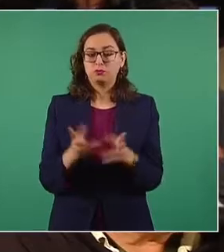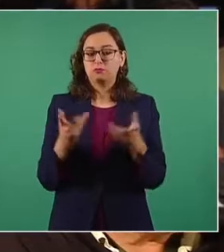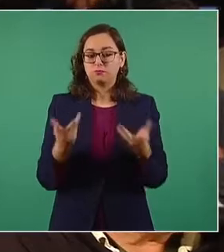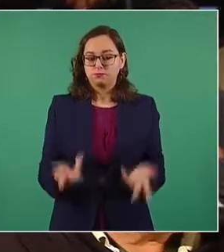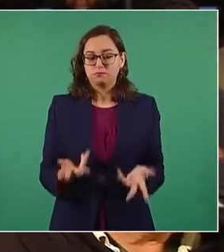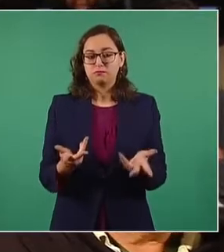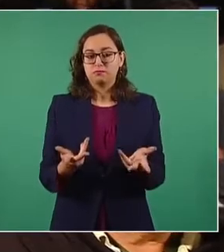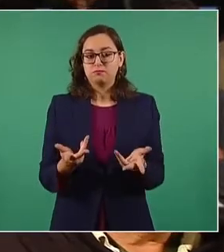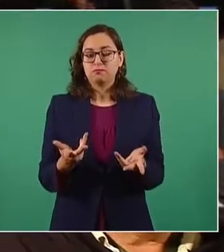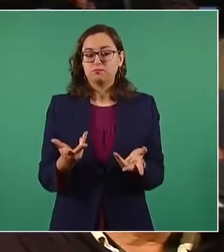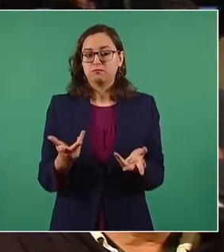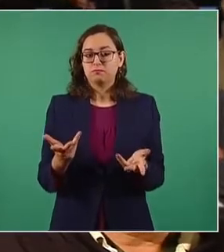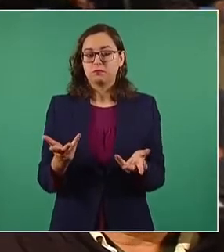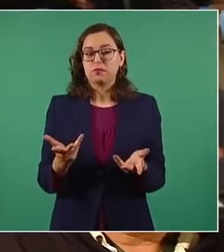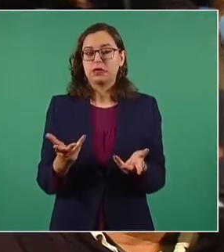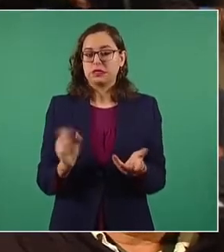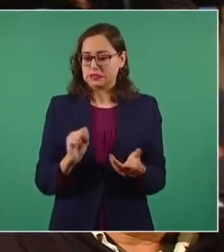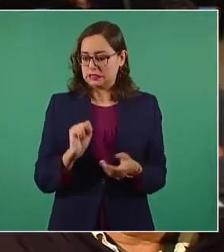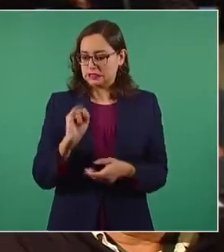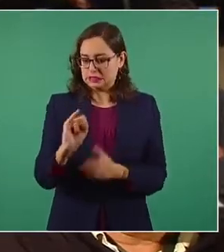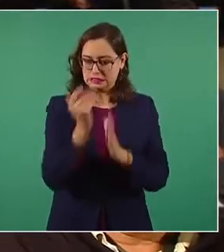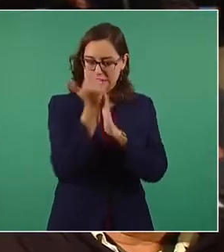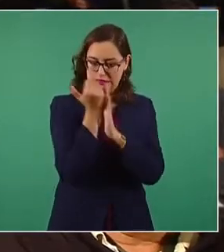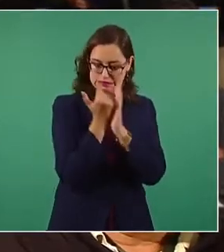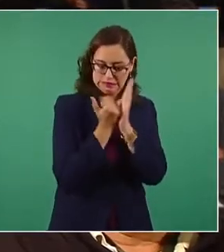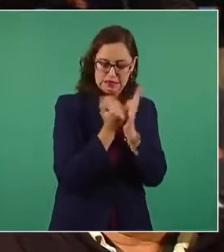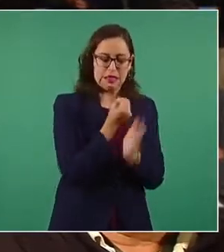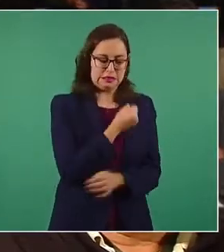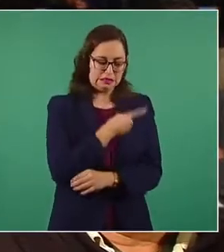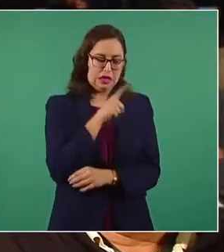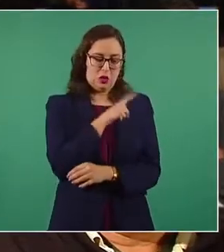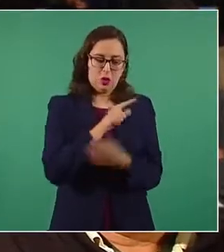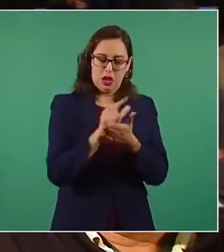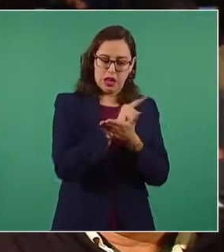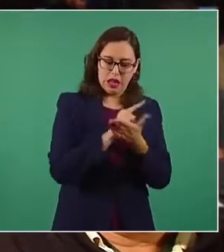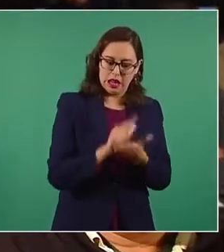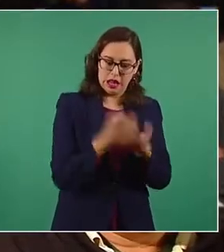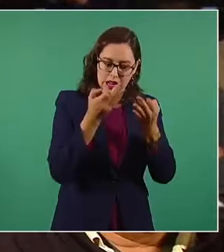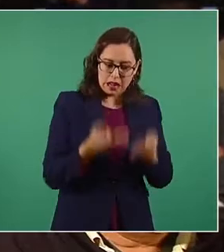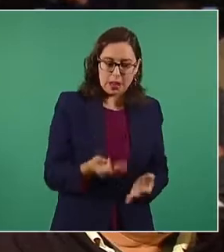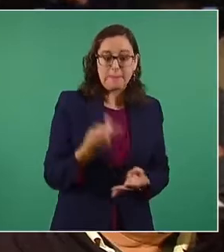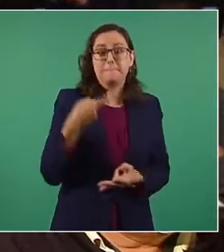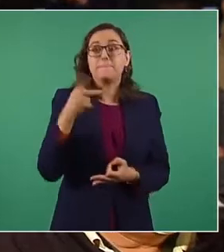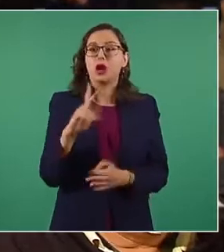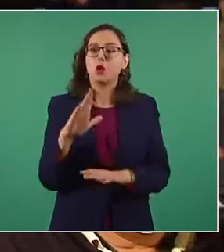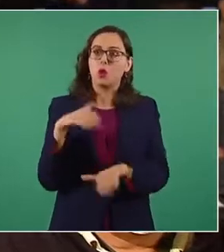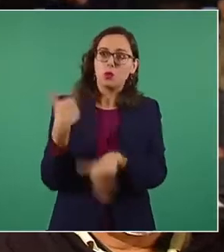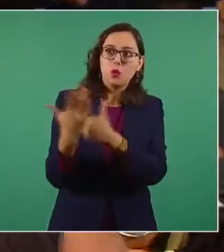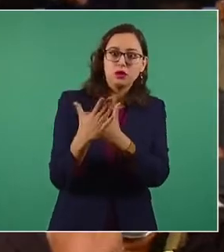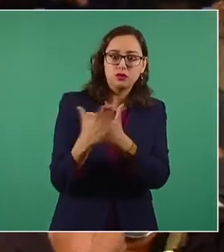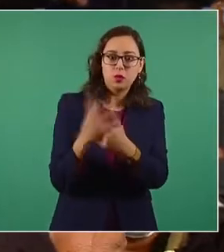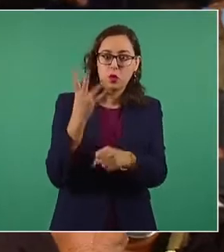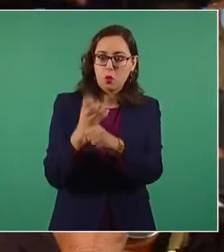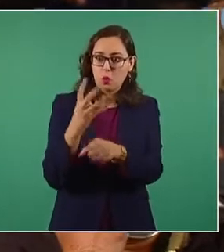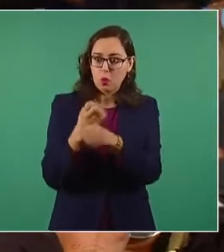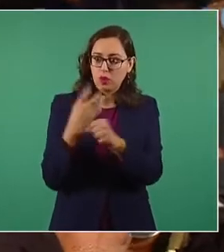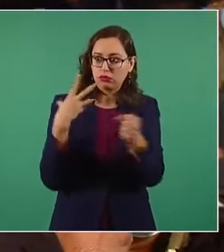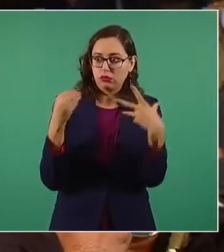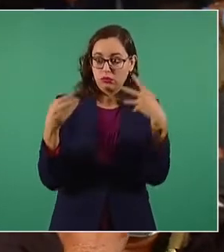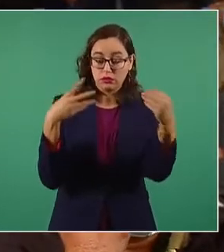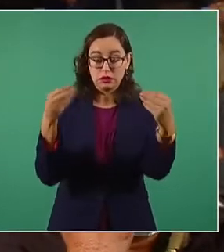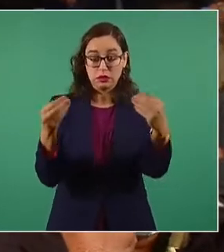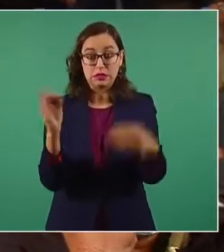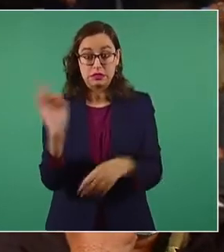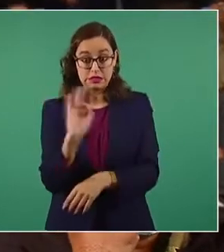independientemente de reforzar el protocolo de sanidad, ¿hay ese riesgo de que venga una cuarta ola?